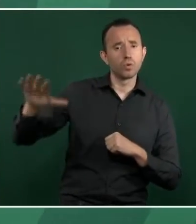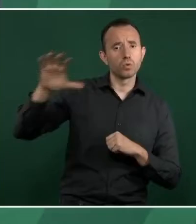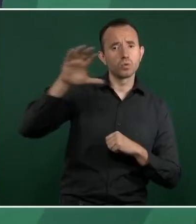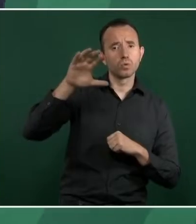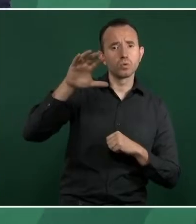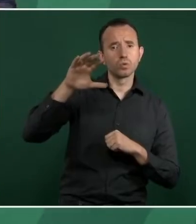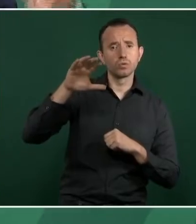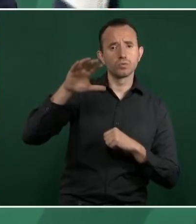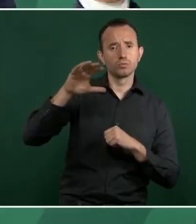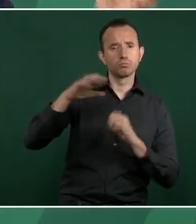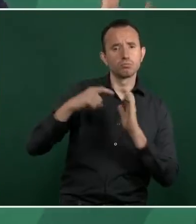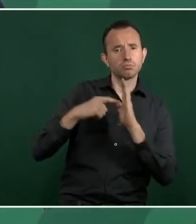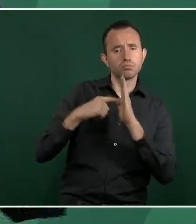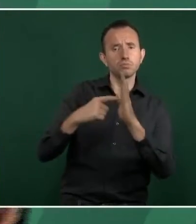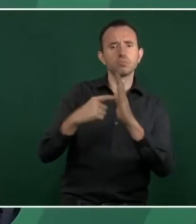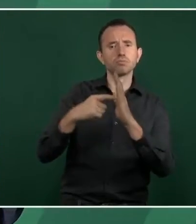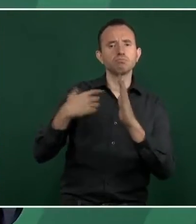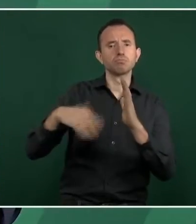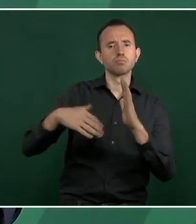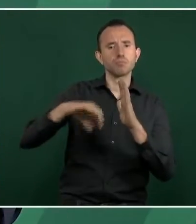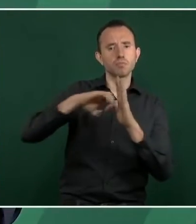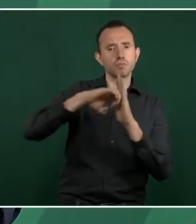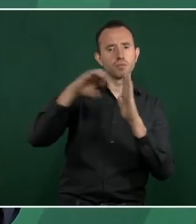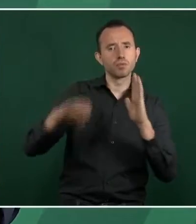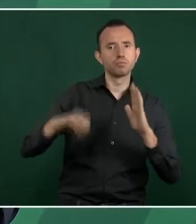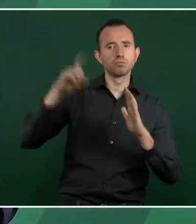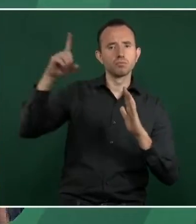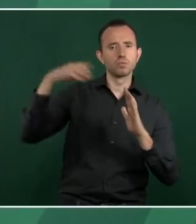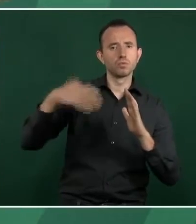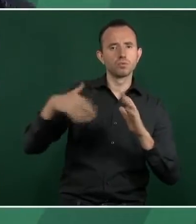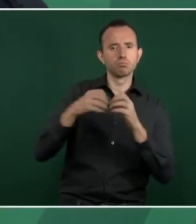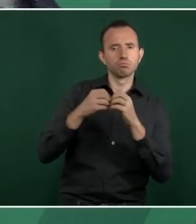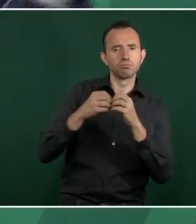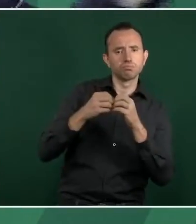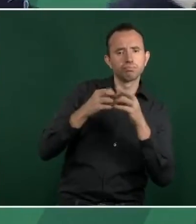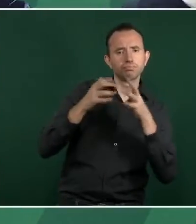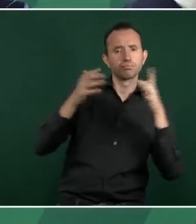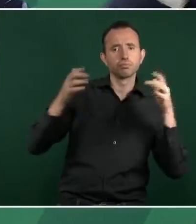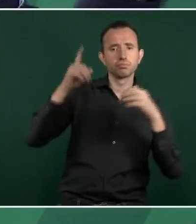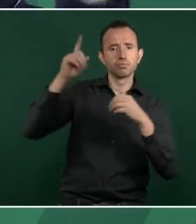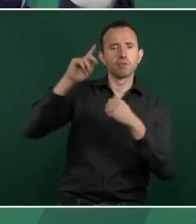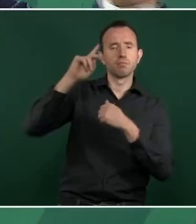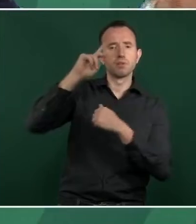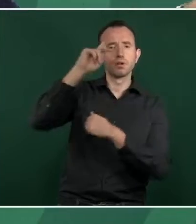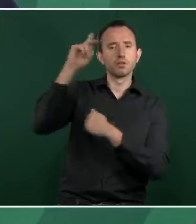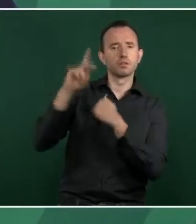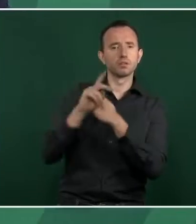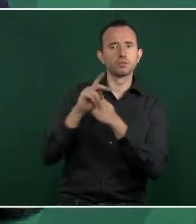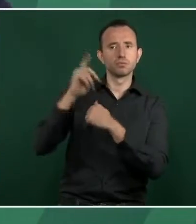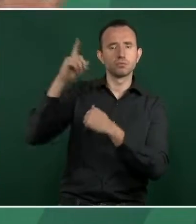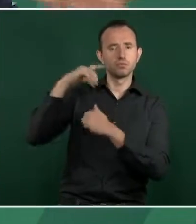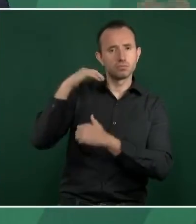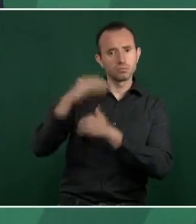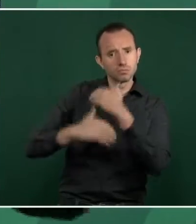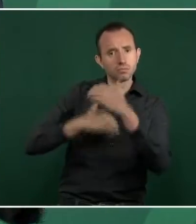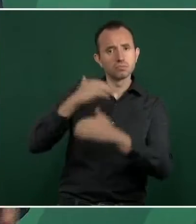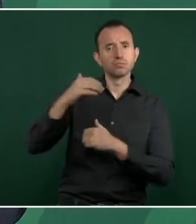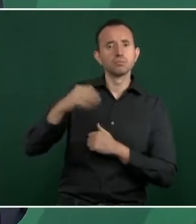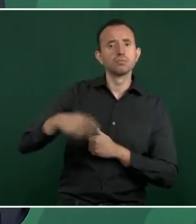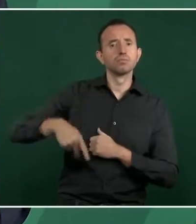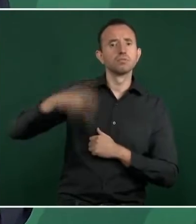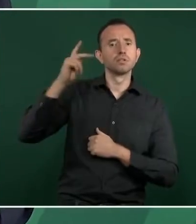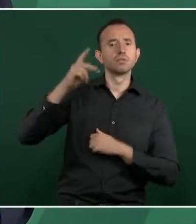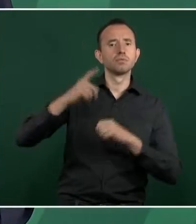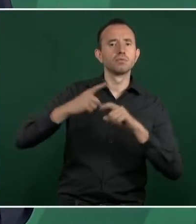ejemplares, han construido una gran nación, pero somos distintos, son concepciones